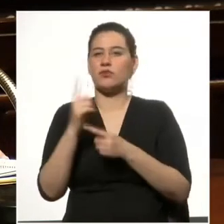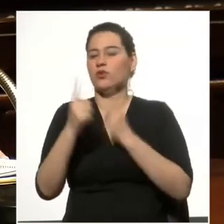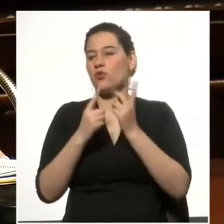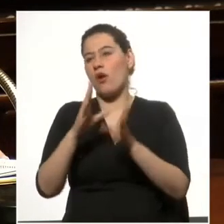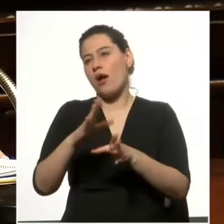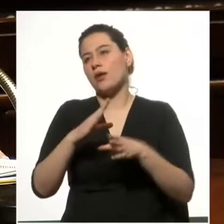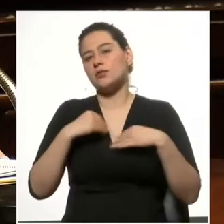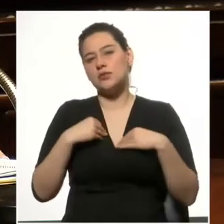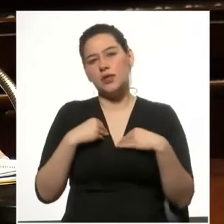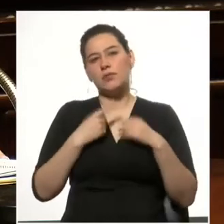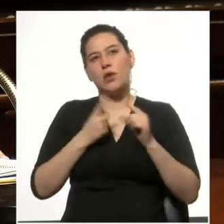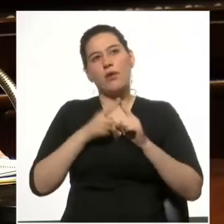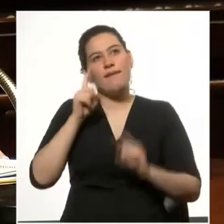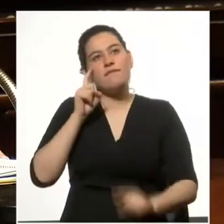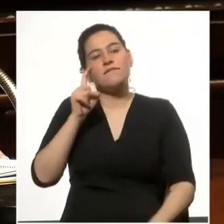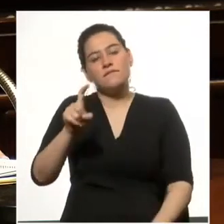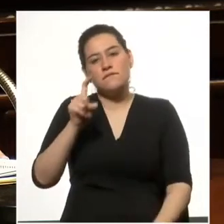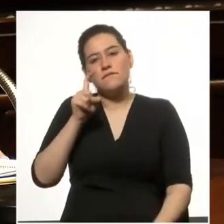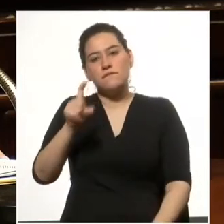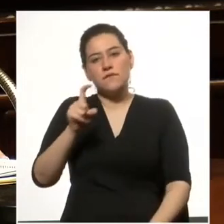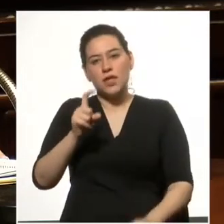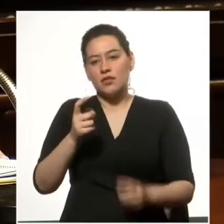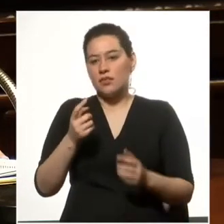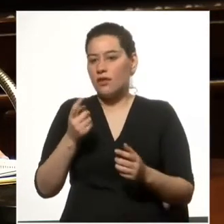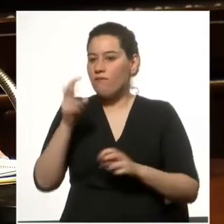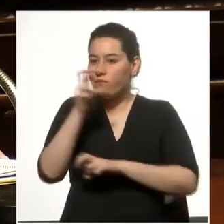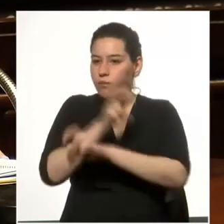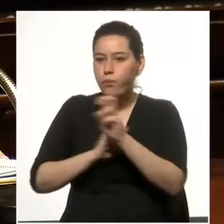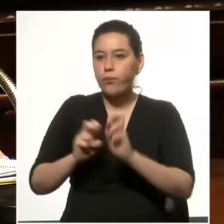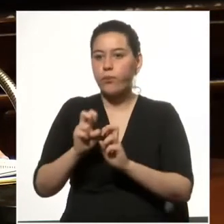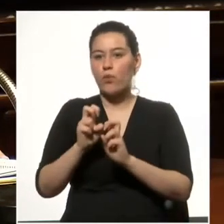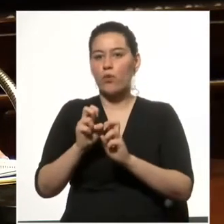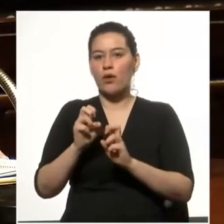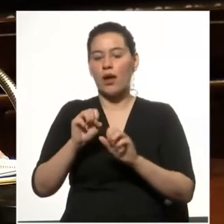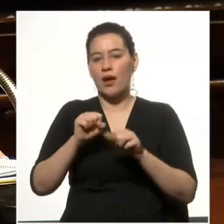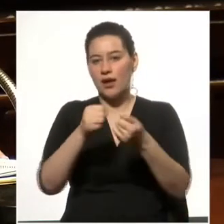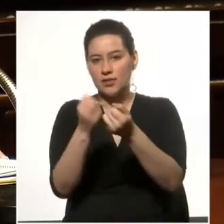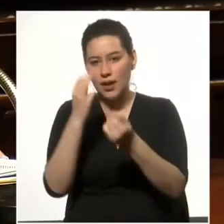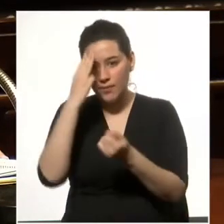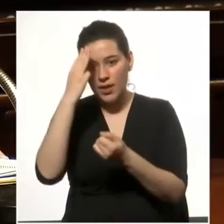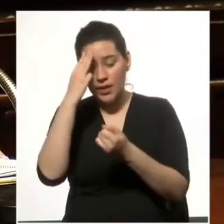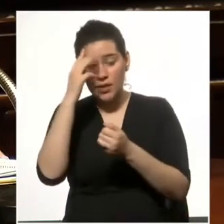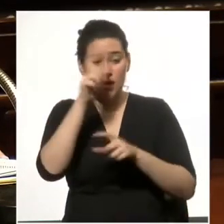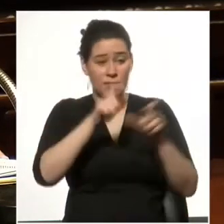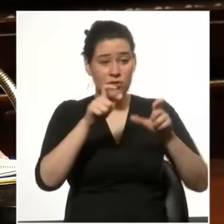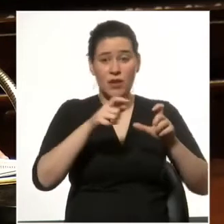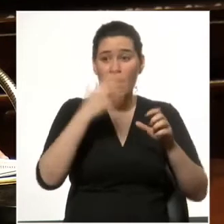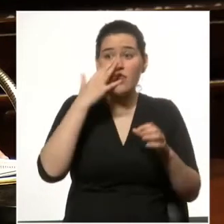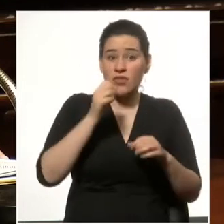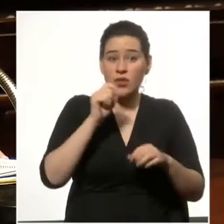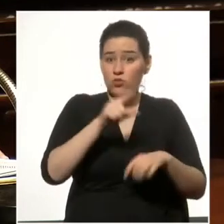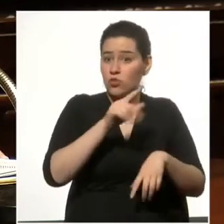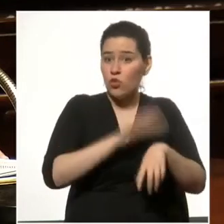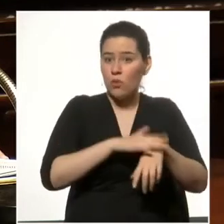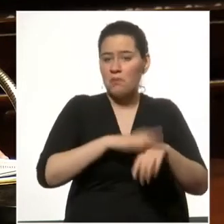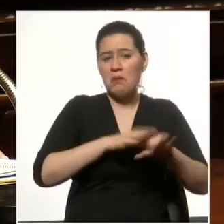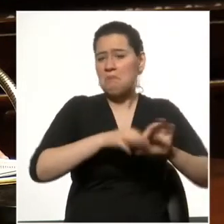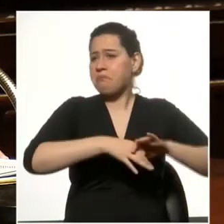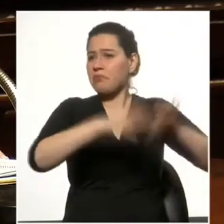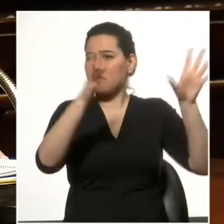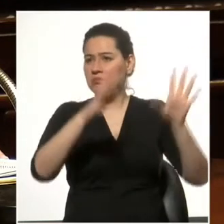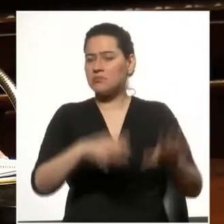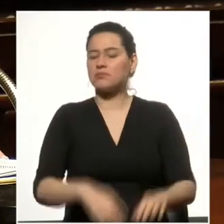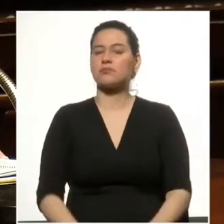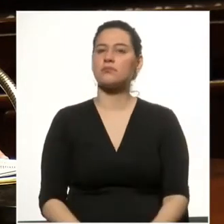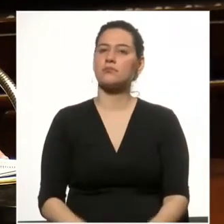las obsesiones por formalizar a uno y dejar libres a los verdaderos responsables. También se